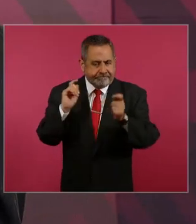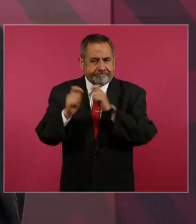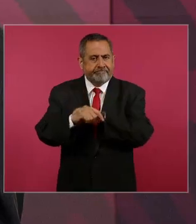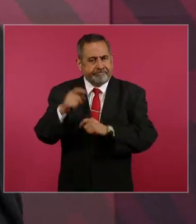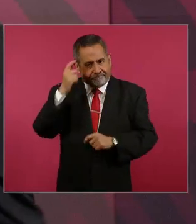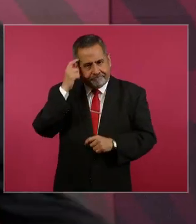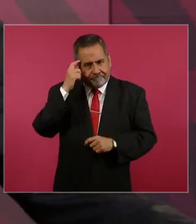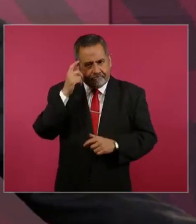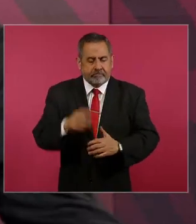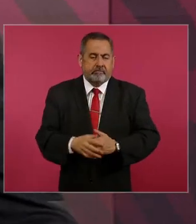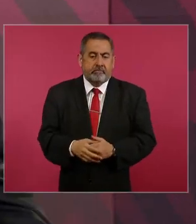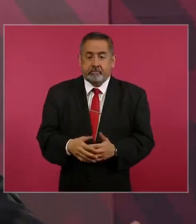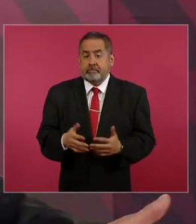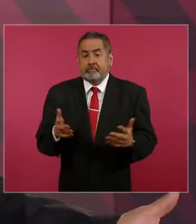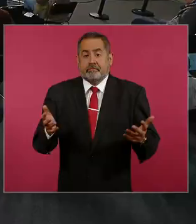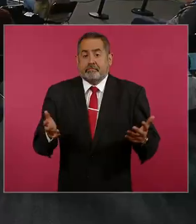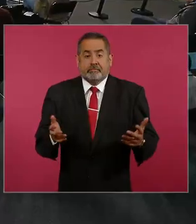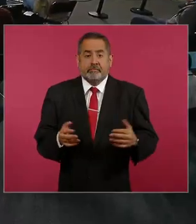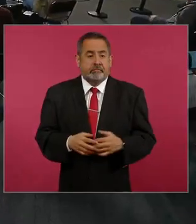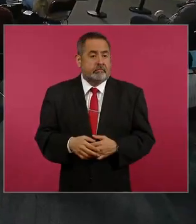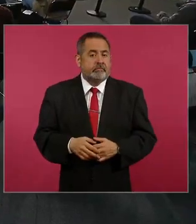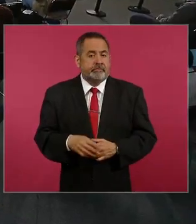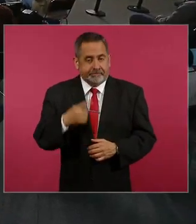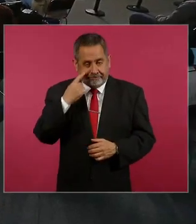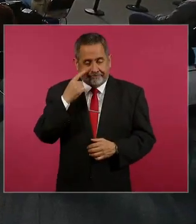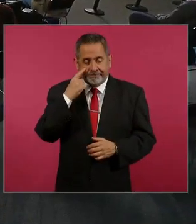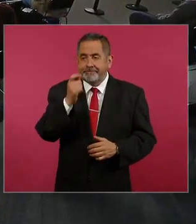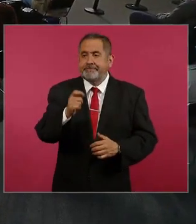bueno al grado de que un médico